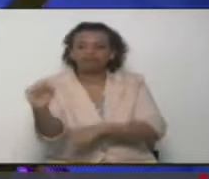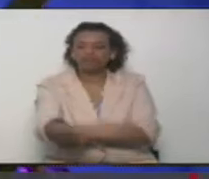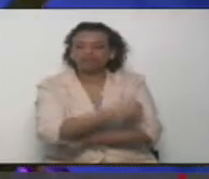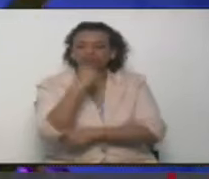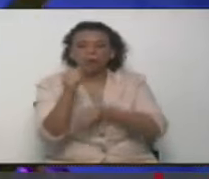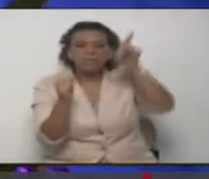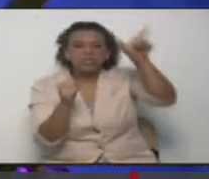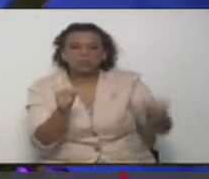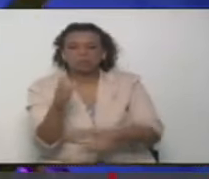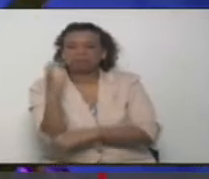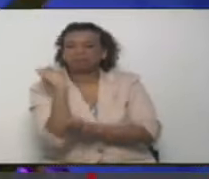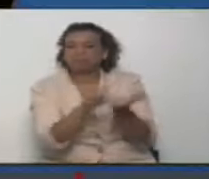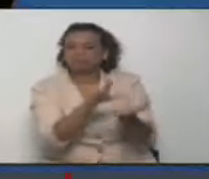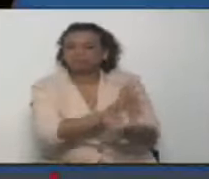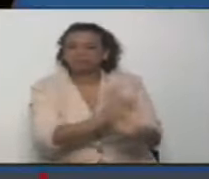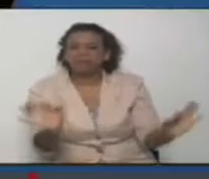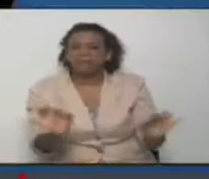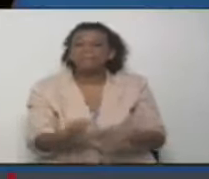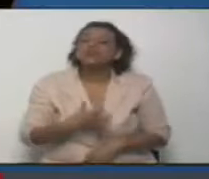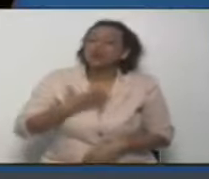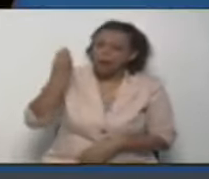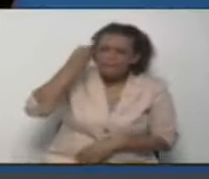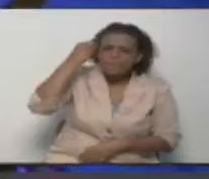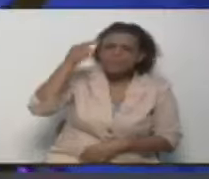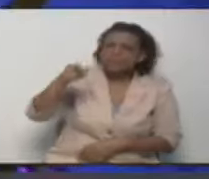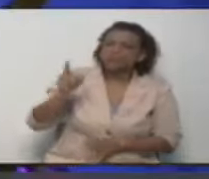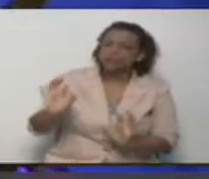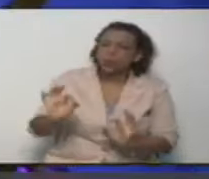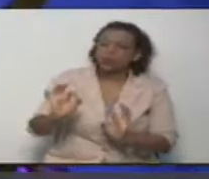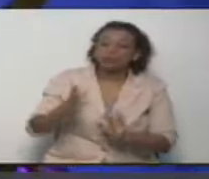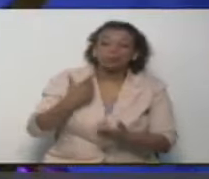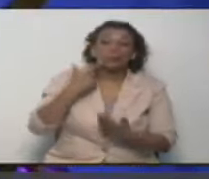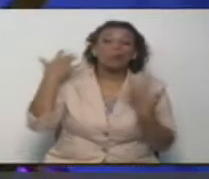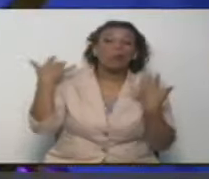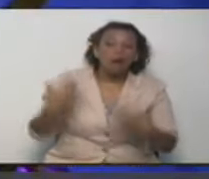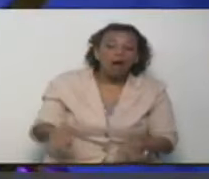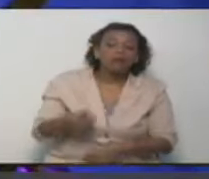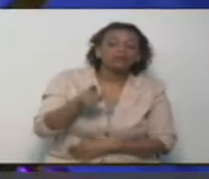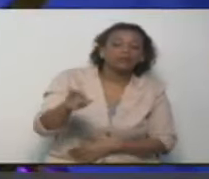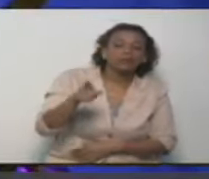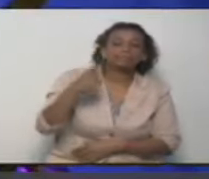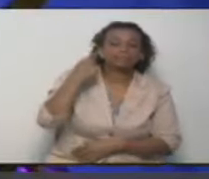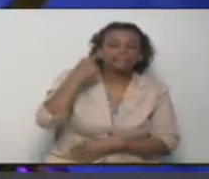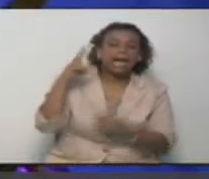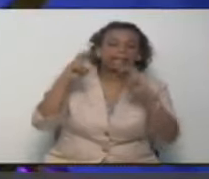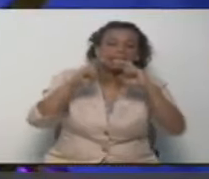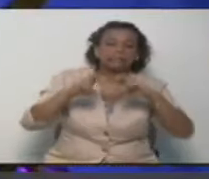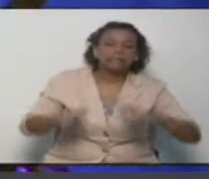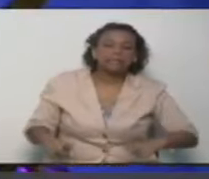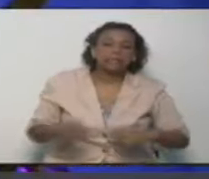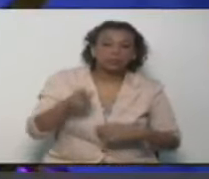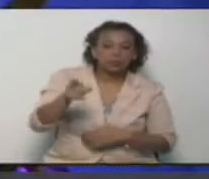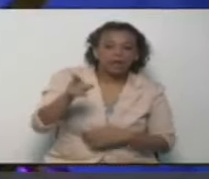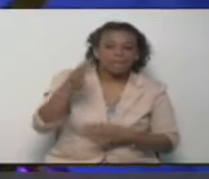derrotado. Yo creo, mira, me quedo corto, aquí está el canciller Iván Gil, que es experto en el